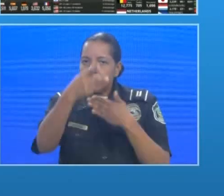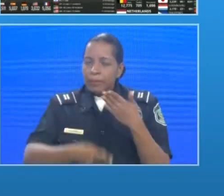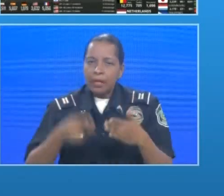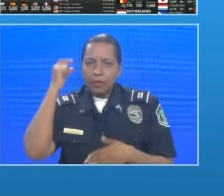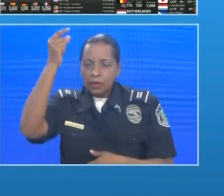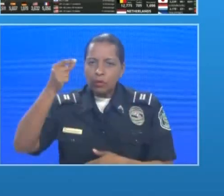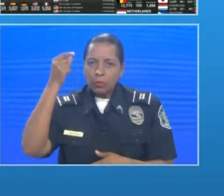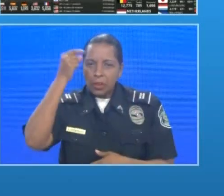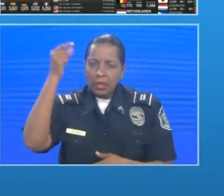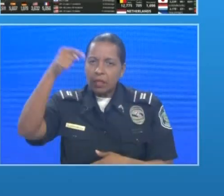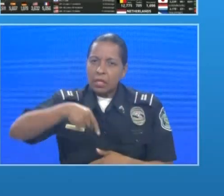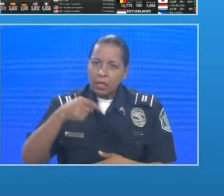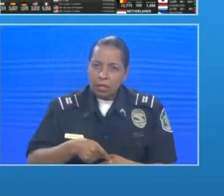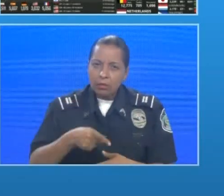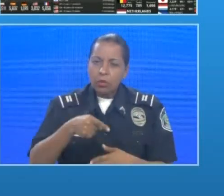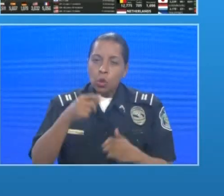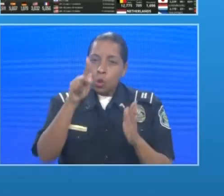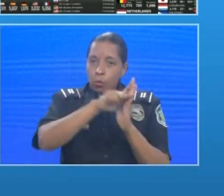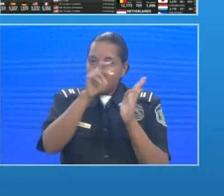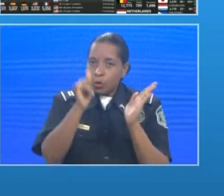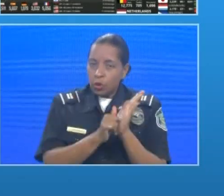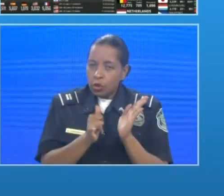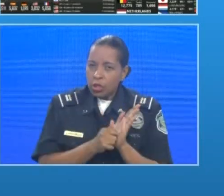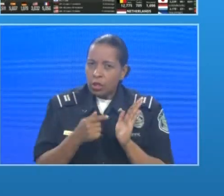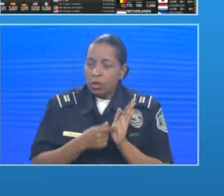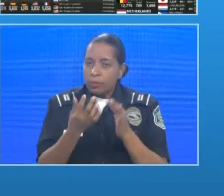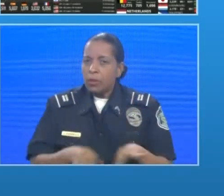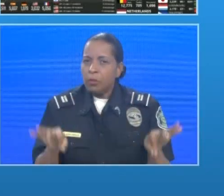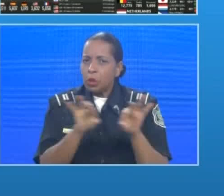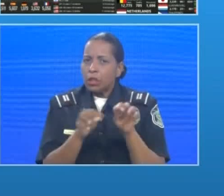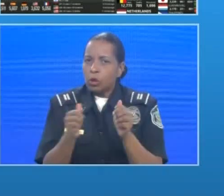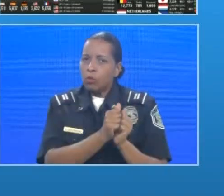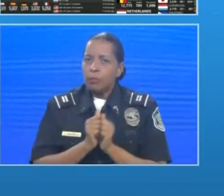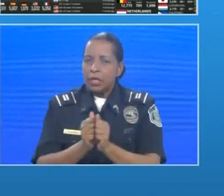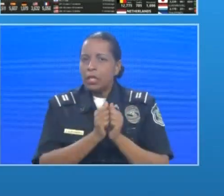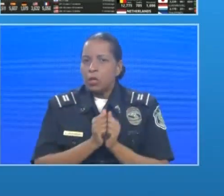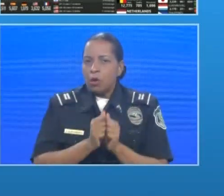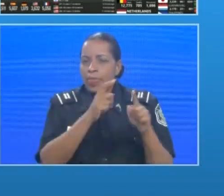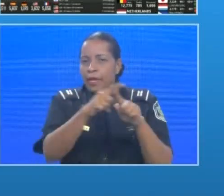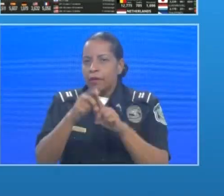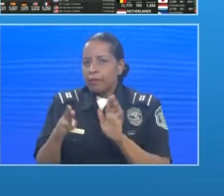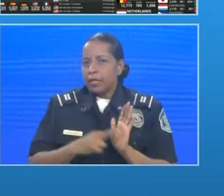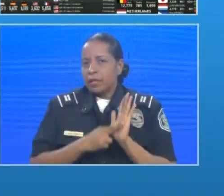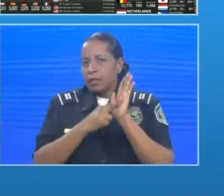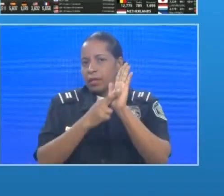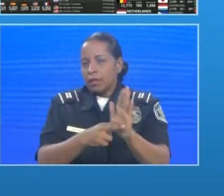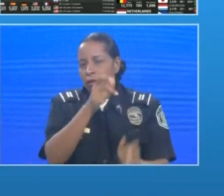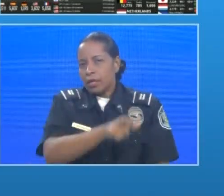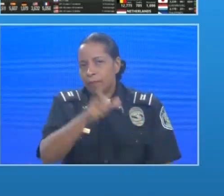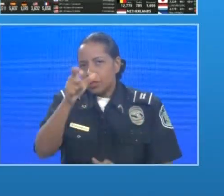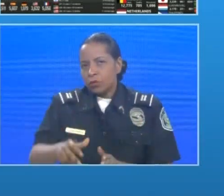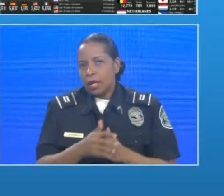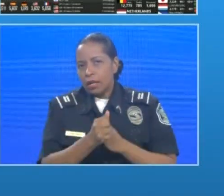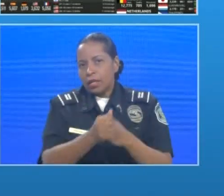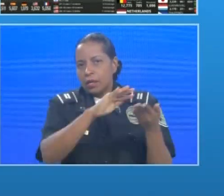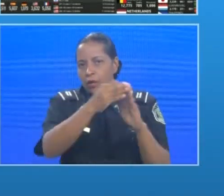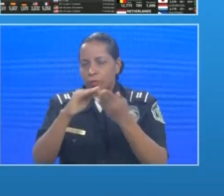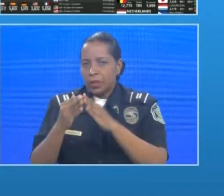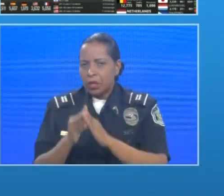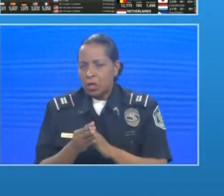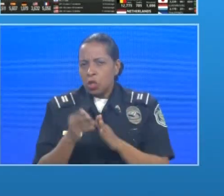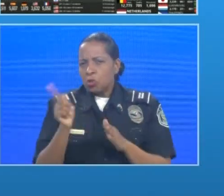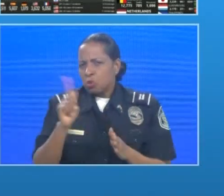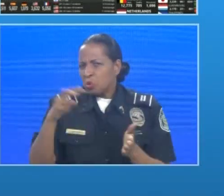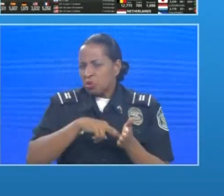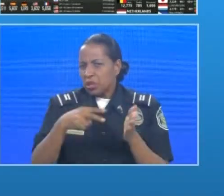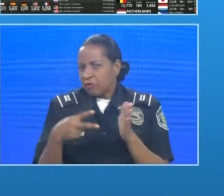cierto, a veces en estos proyectos van acompañados de los representantes, las personas que conocen la comunidad, pero eso no significa